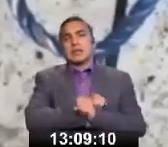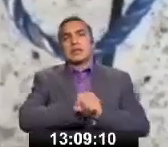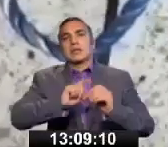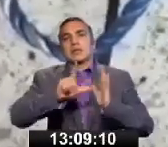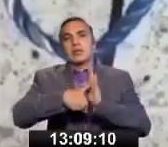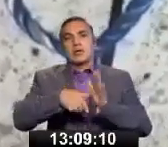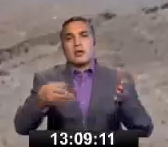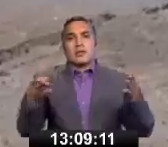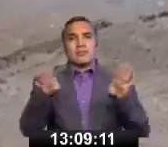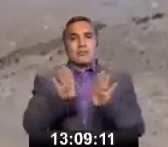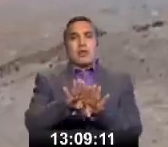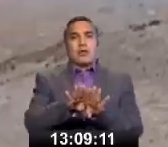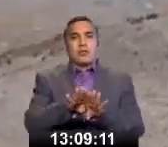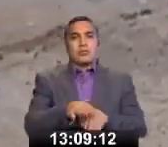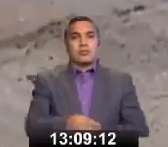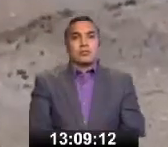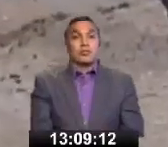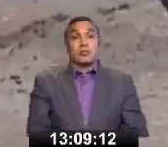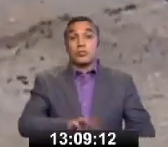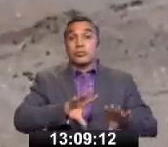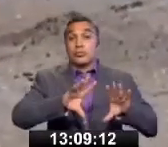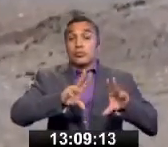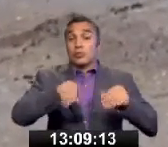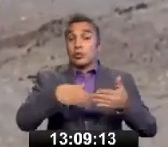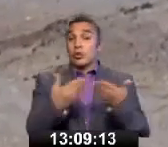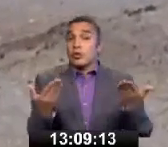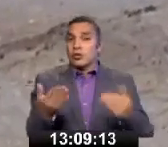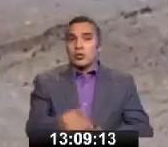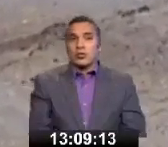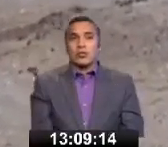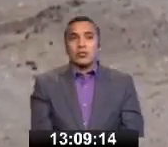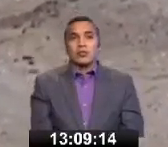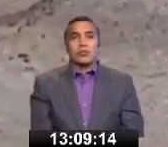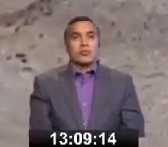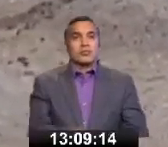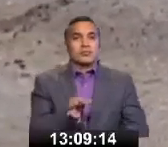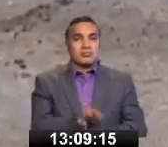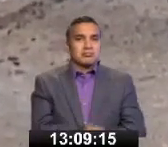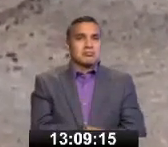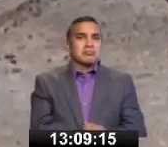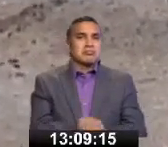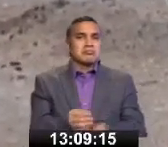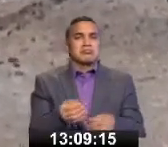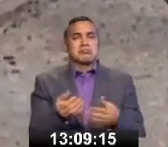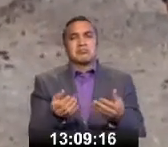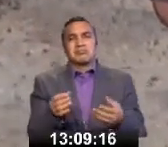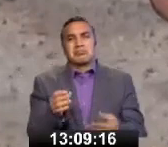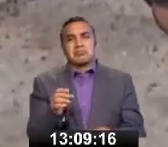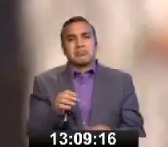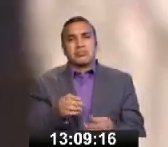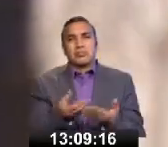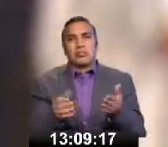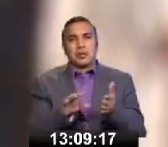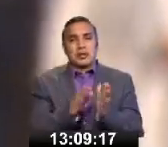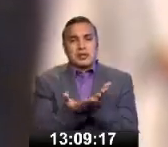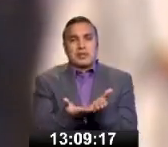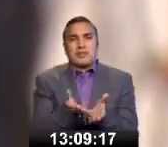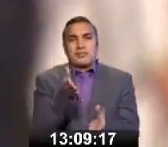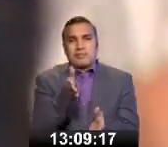lo encerraron. Se me llevaron todo lo que es mi objeto de valor, los